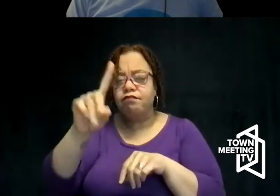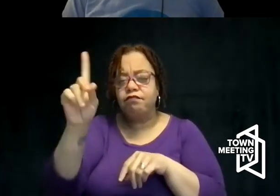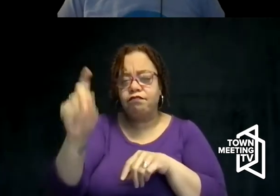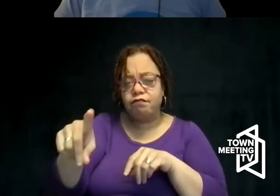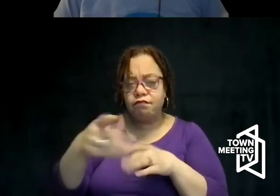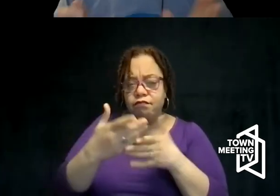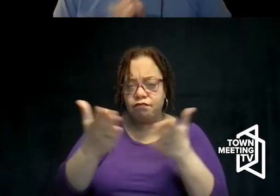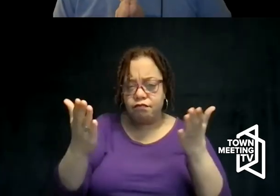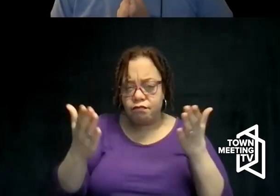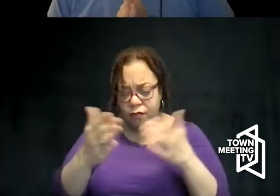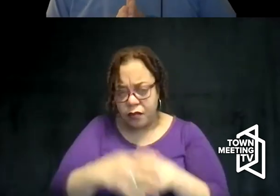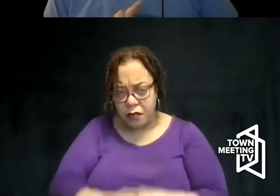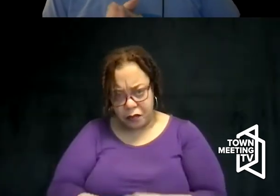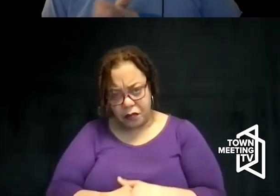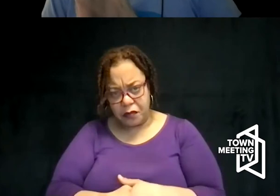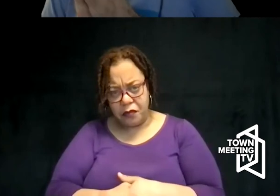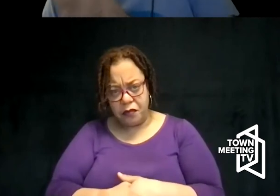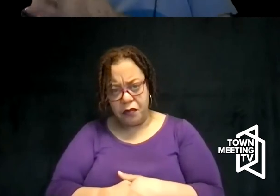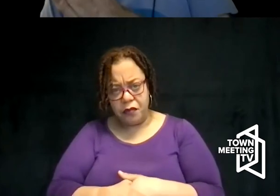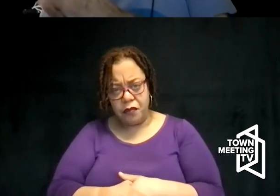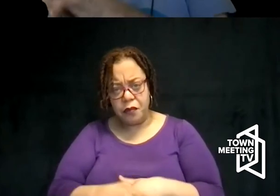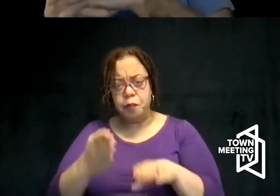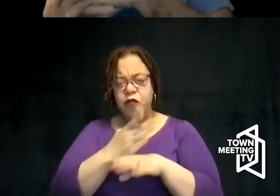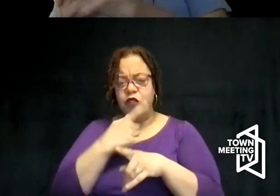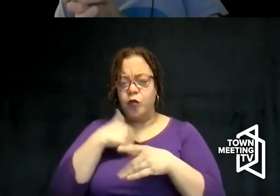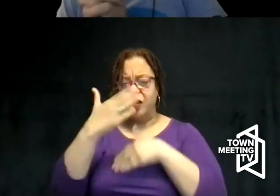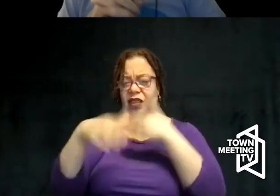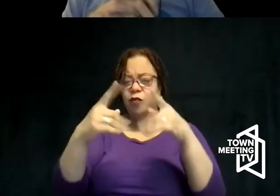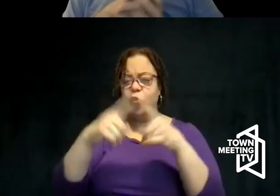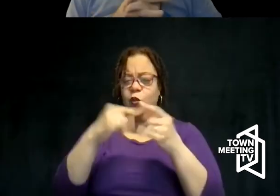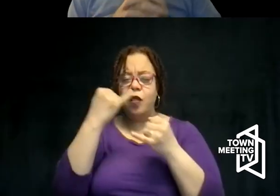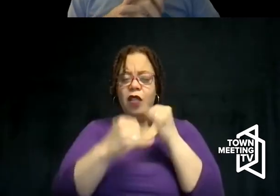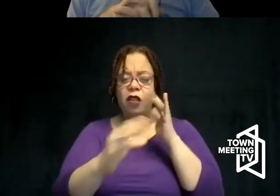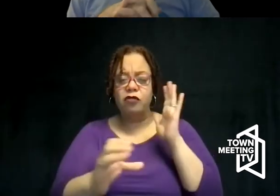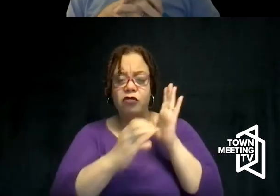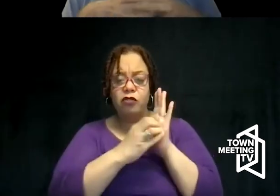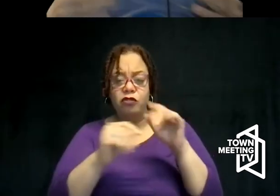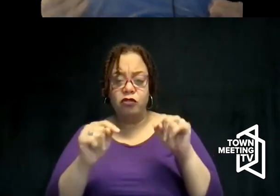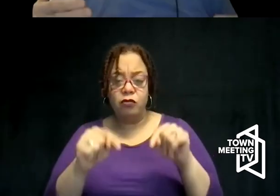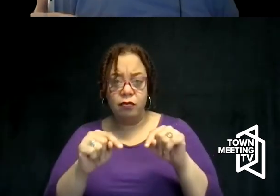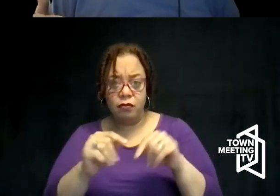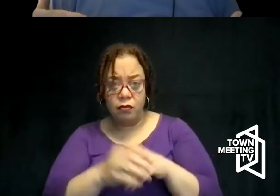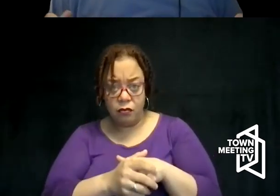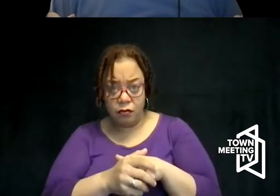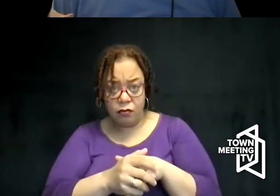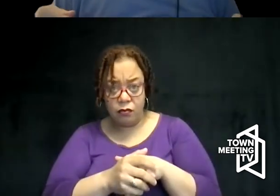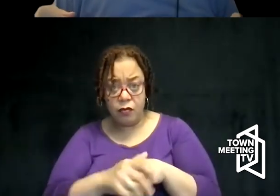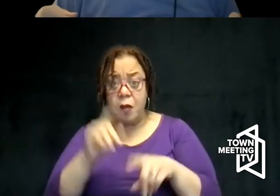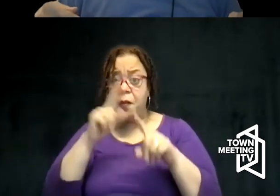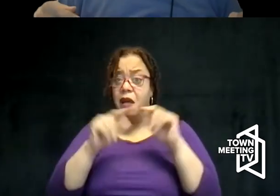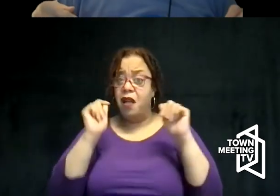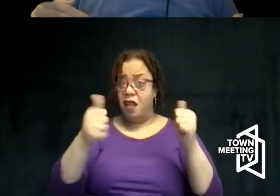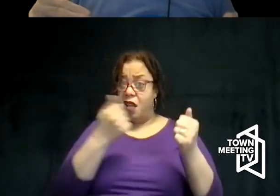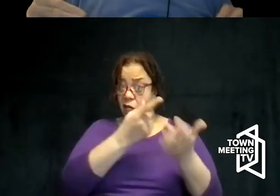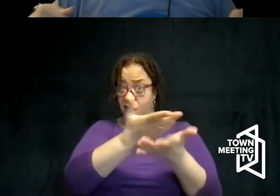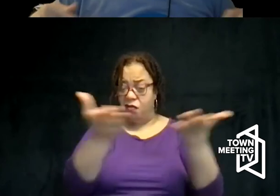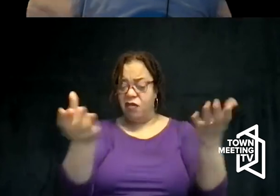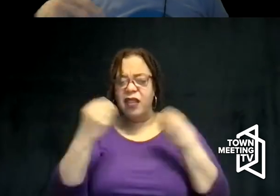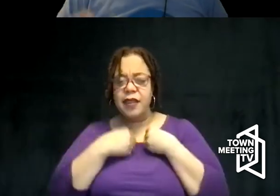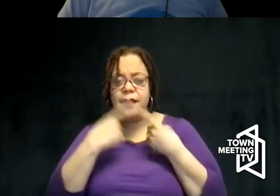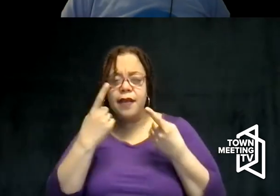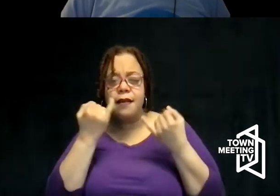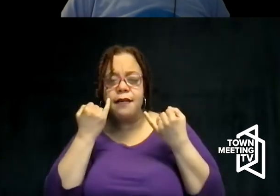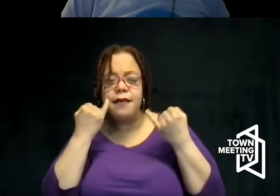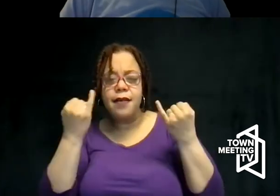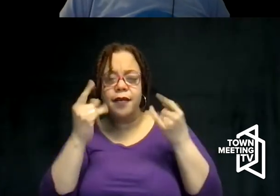ir a las próximas sesiones. ¿Nos pueden dar una idea de cómo su data de ubicación puede ser usada como un